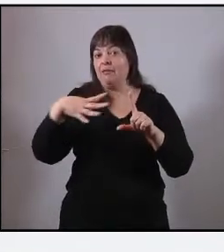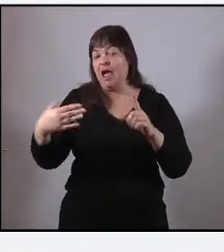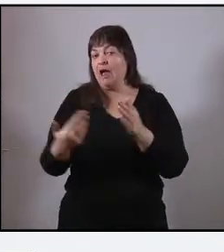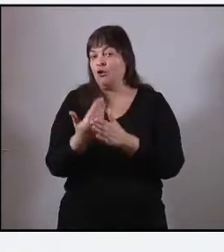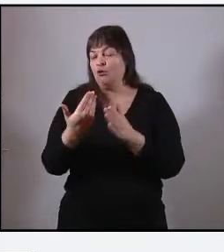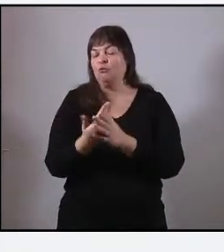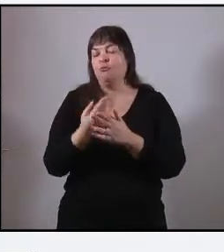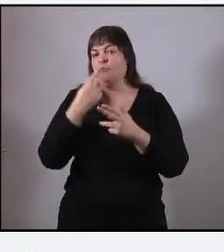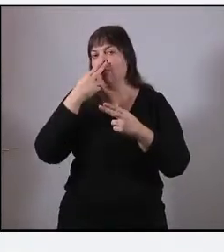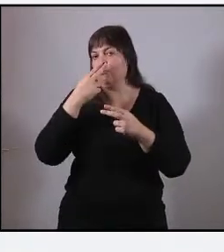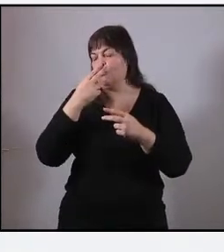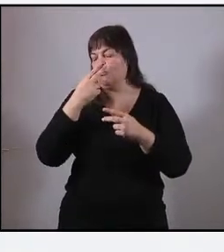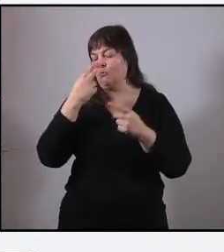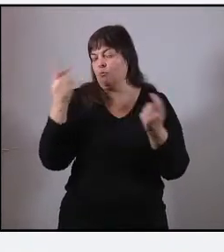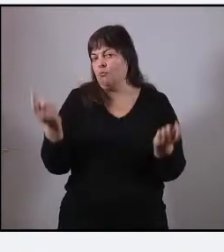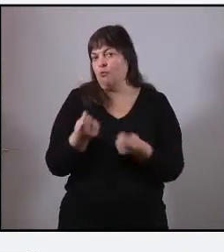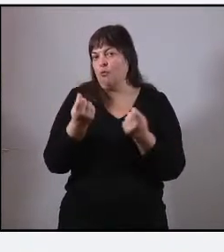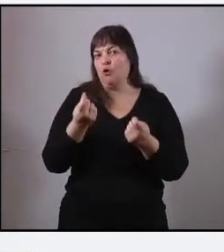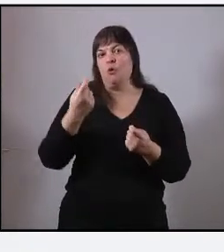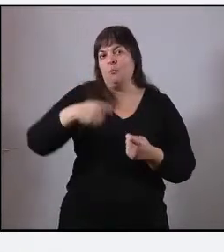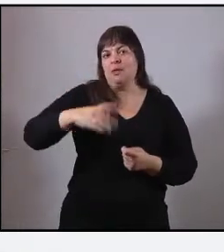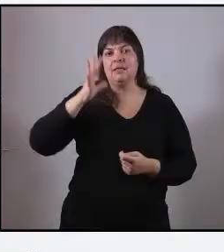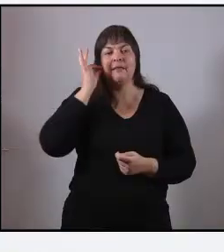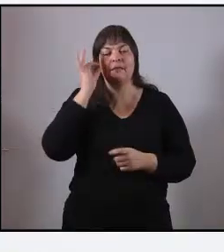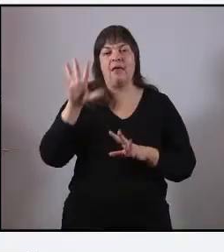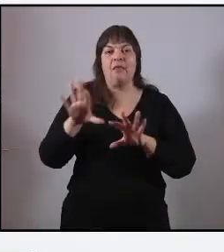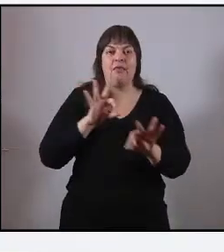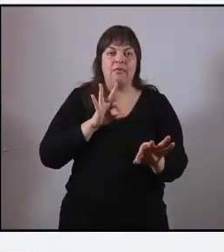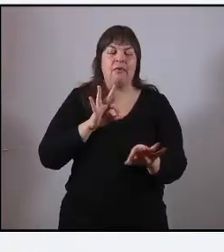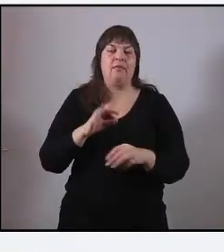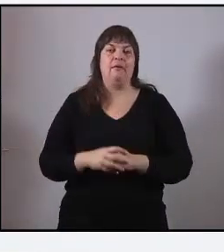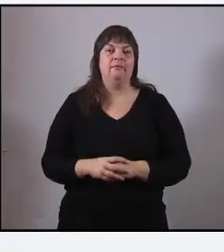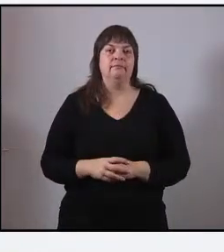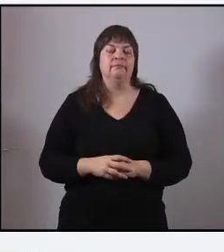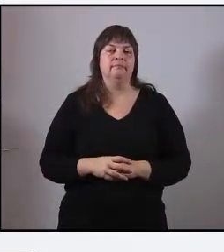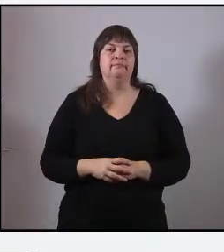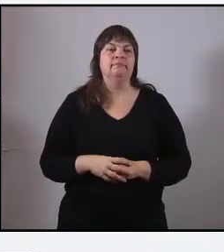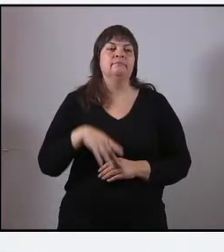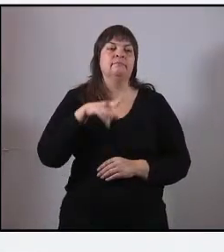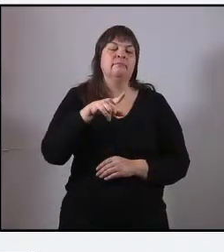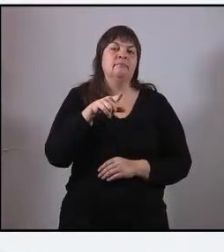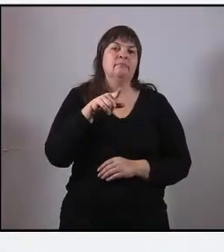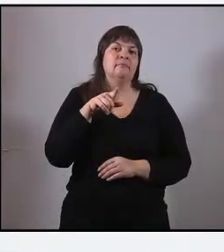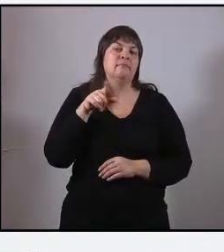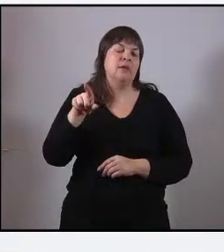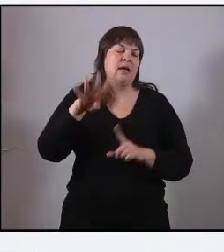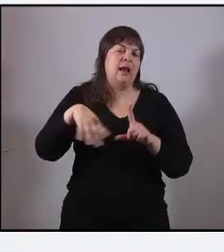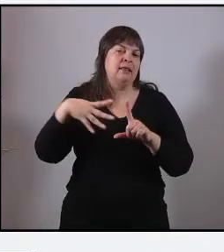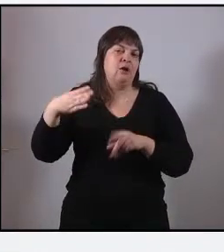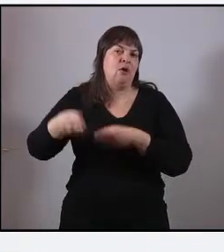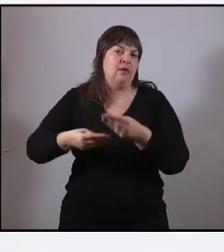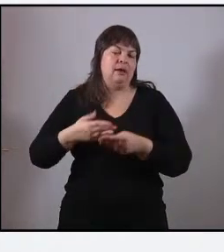público en cuanto la presidenta lo decida y con su prerrogativa de ordenar ese calendario.